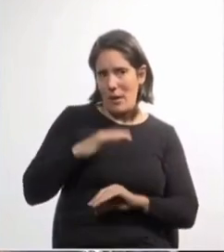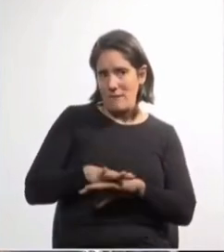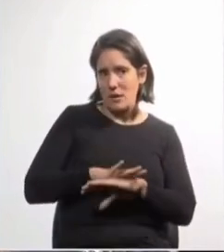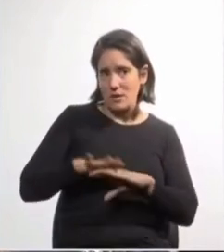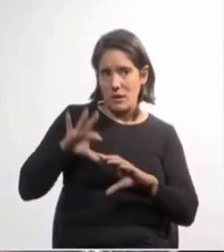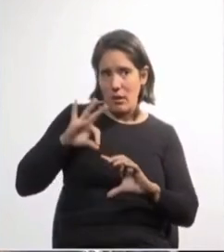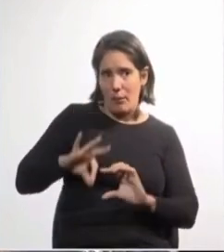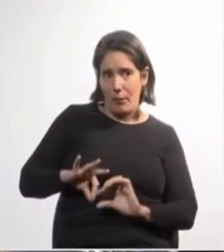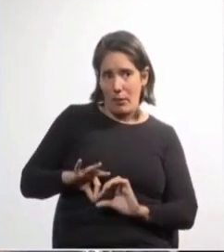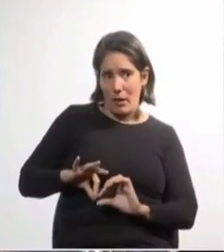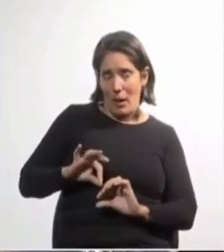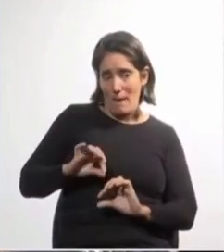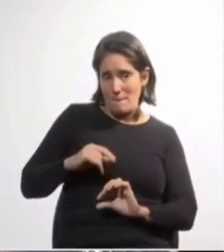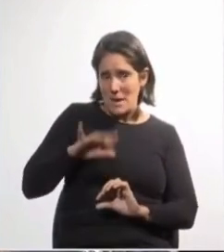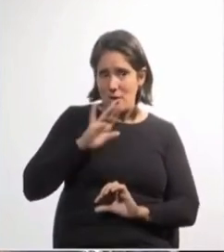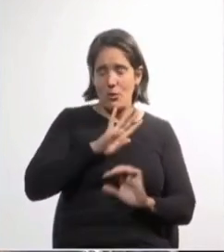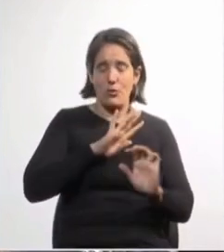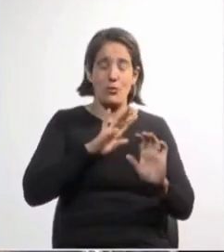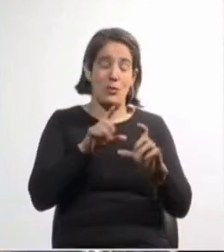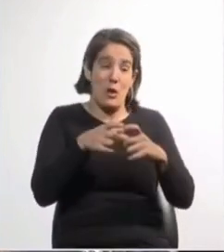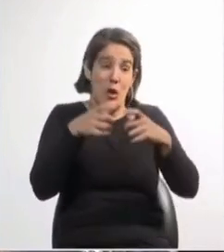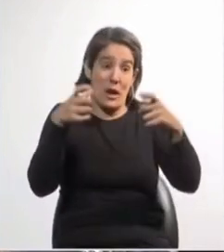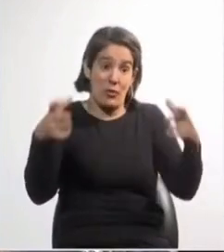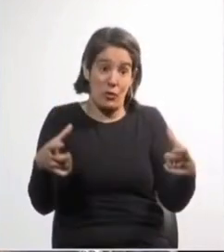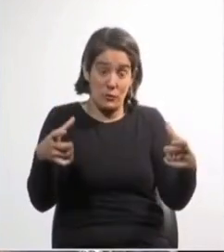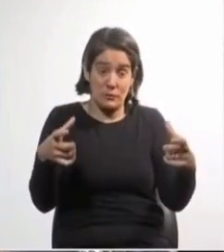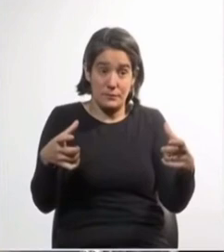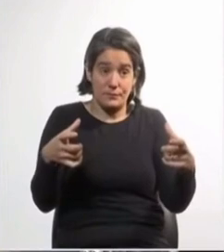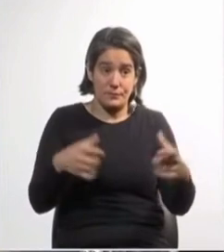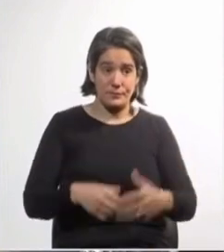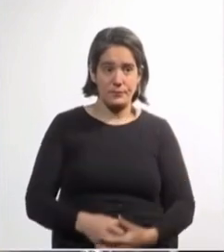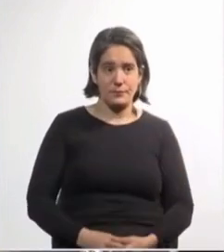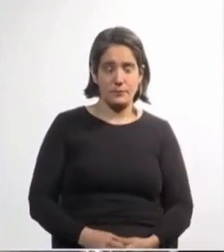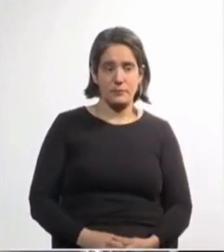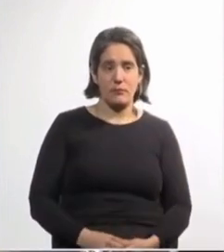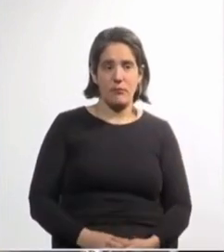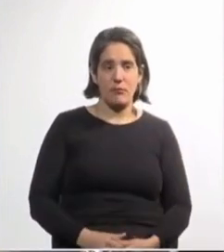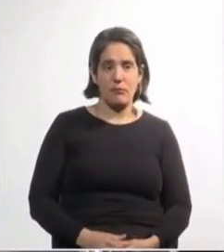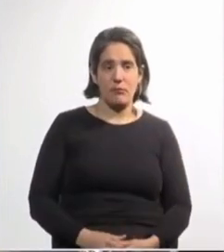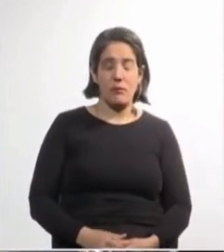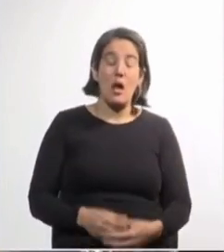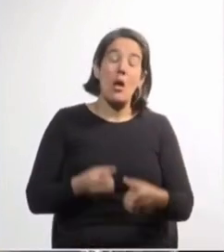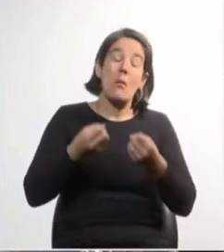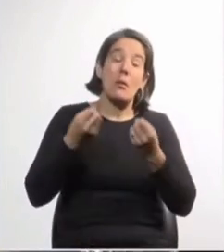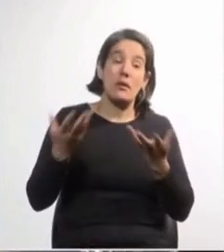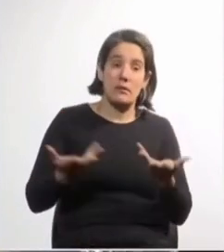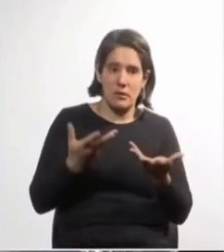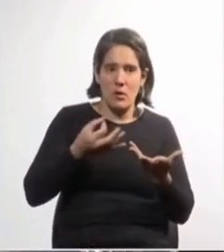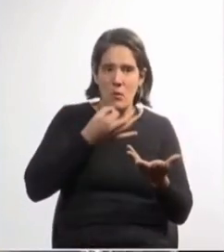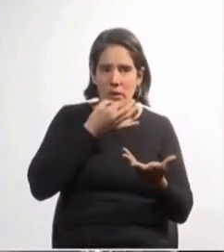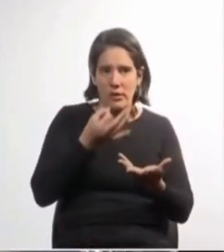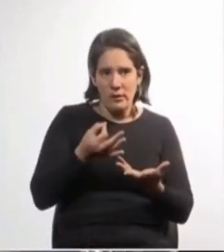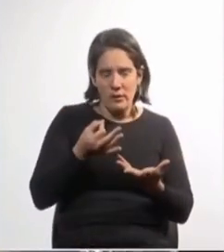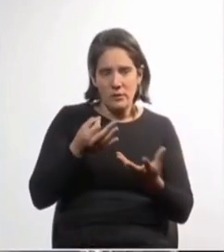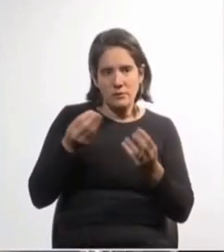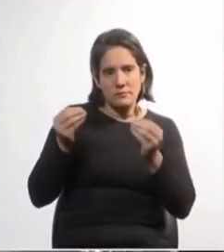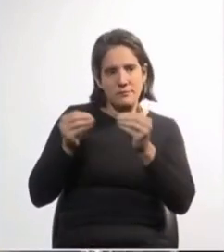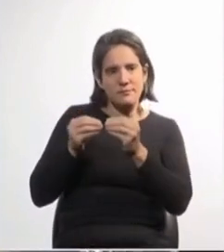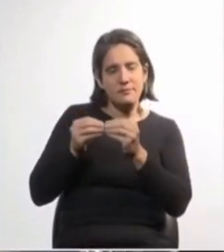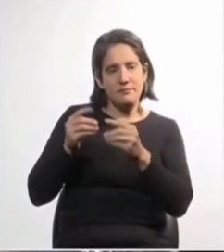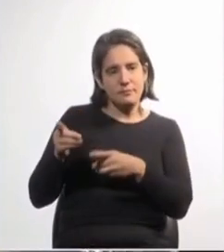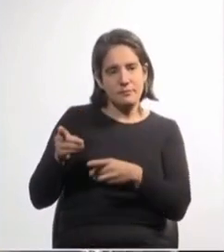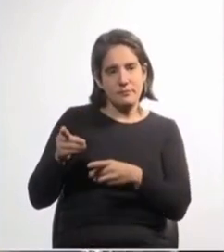que el incremento del producto, que el incremento del ingreso nacional. Por lo tanto, como bien decía nuestro